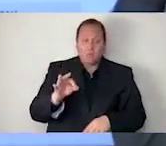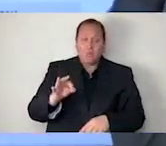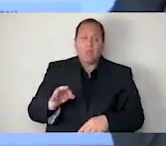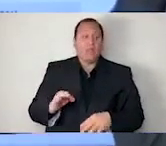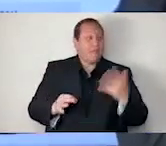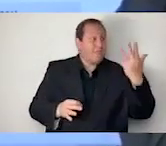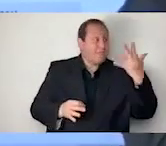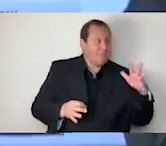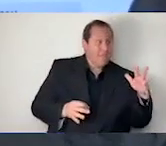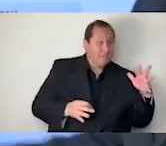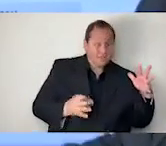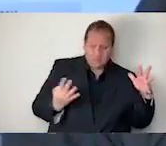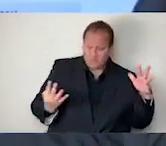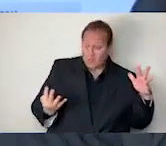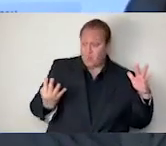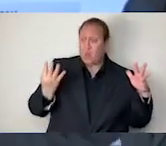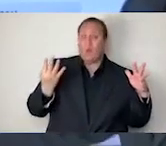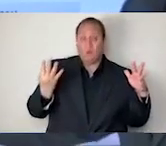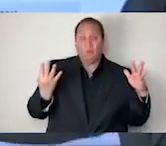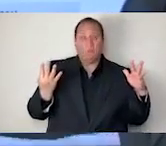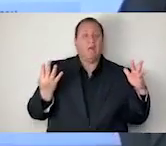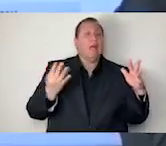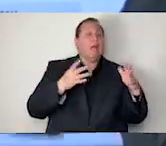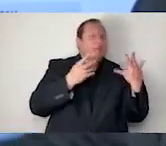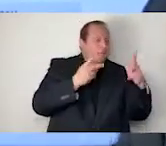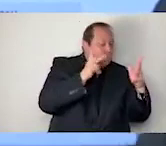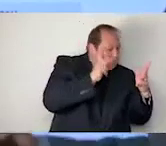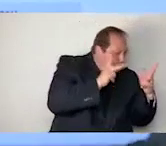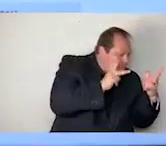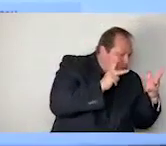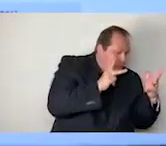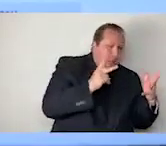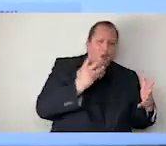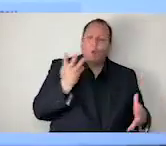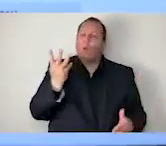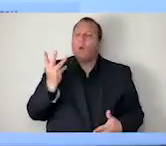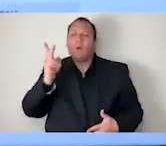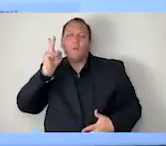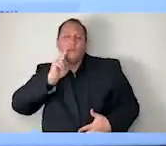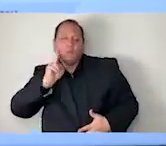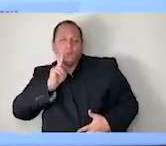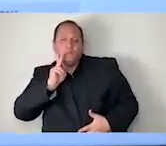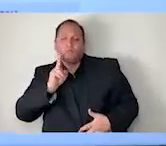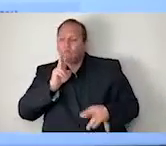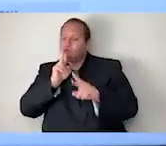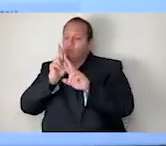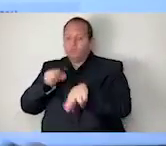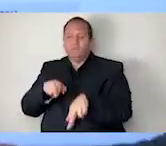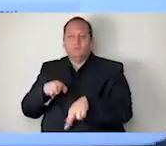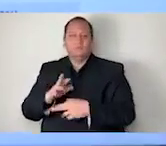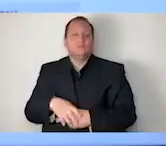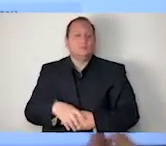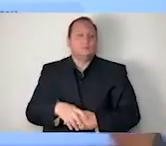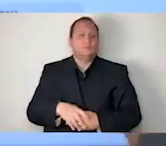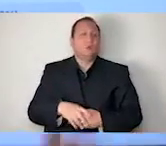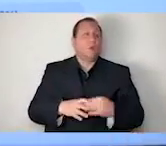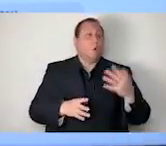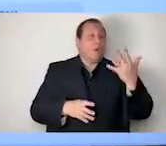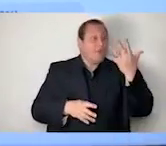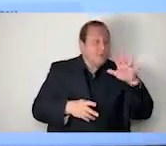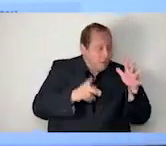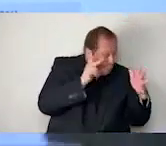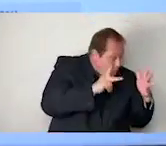pero cuatro de cada de cada diez cuatro sigan saliendo positivas entonces es una intención positiva muy alto o sea vamos a llegar prácticamente